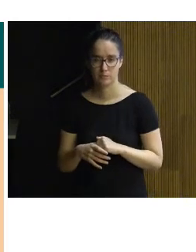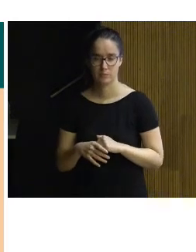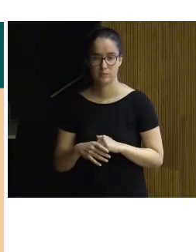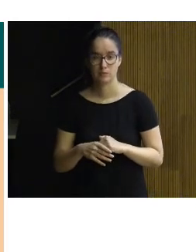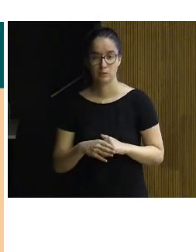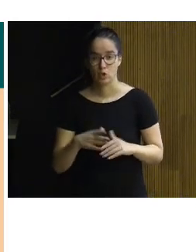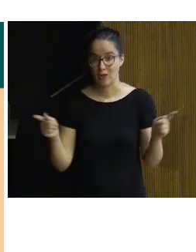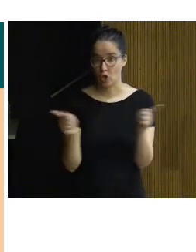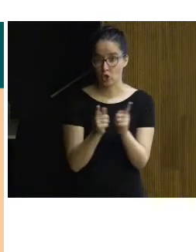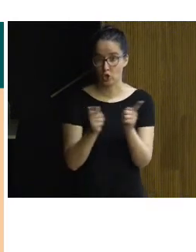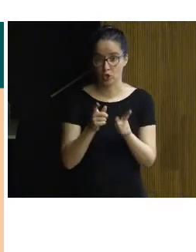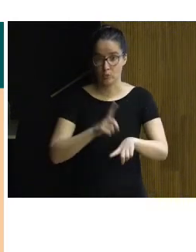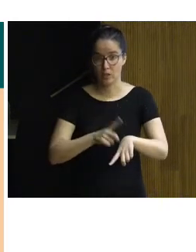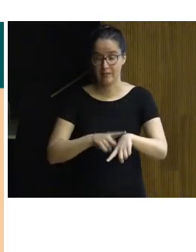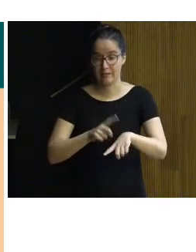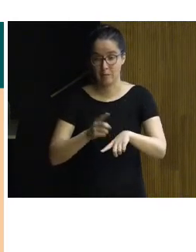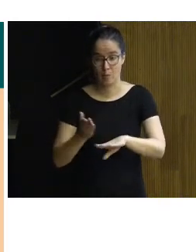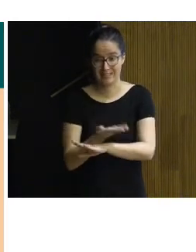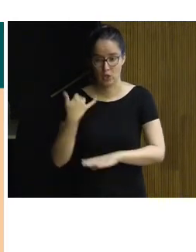Quiero ser muy corto porque me he pasado de tiempo ya.